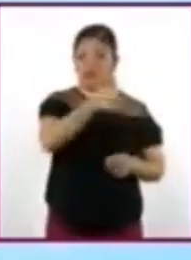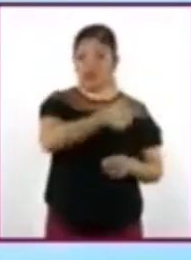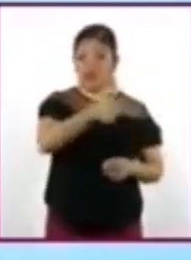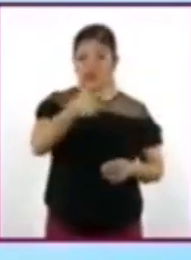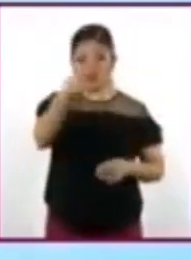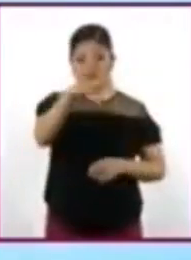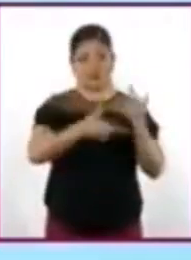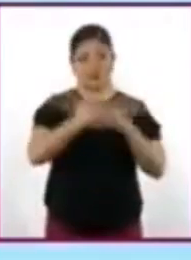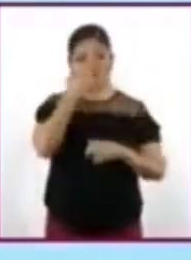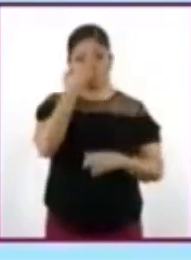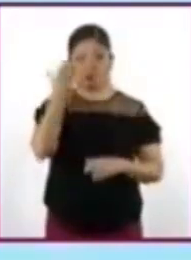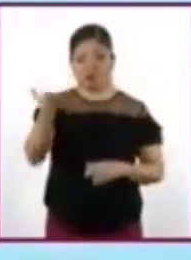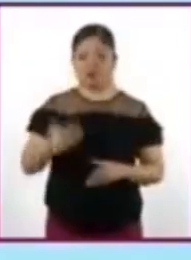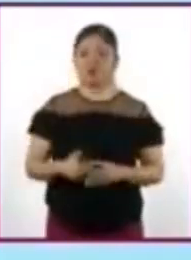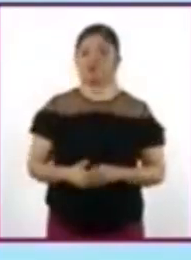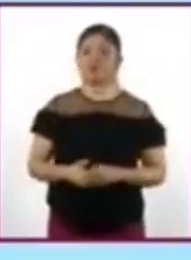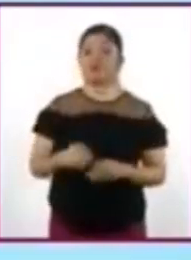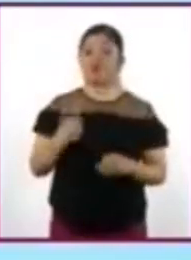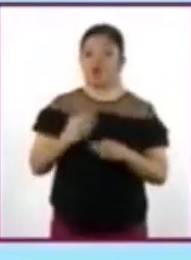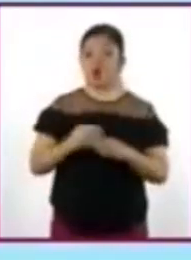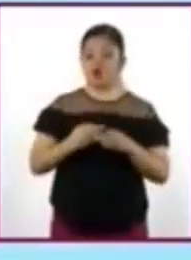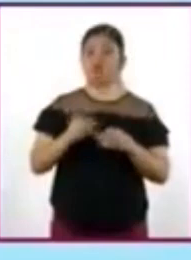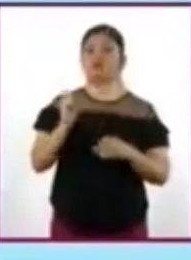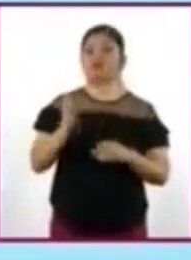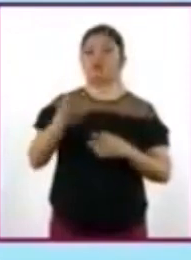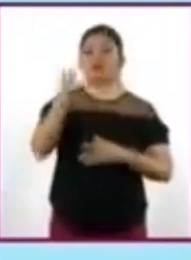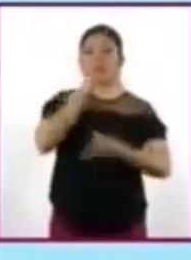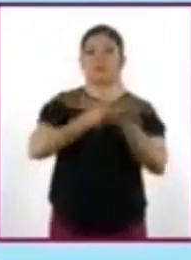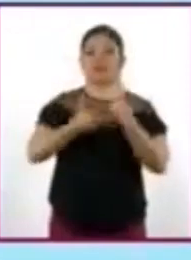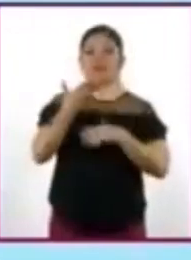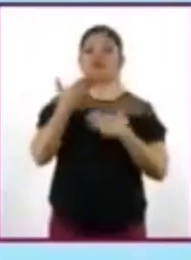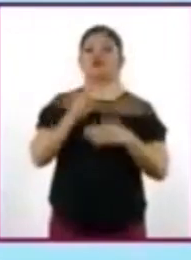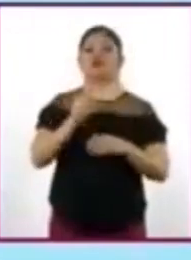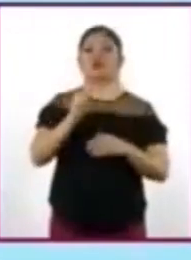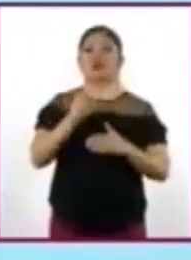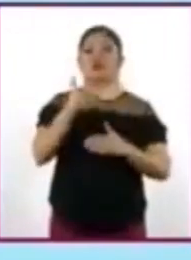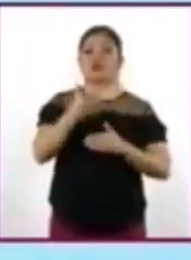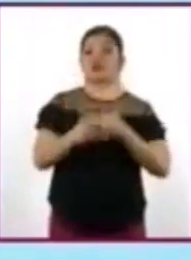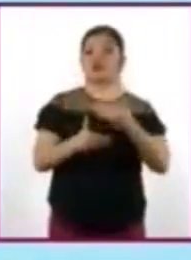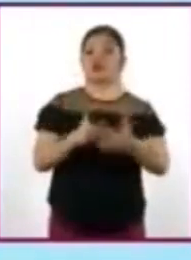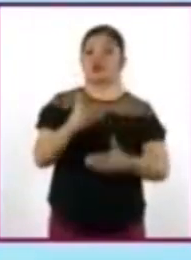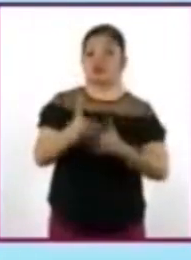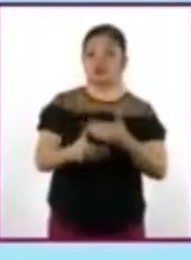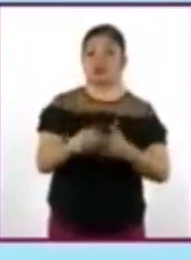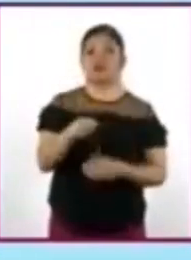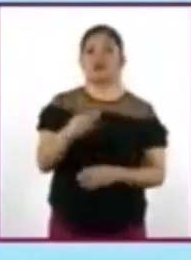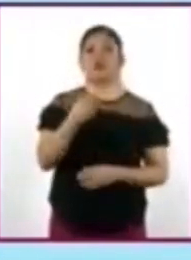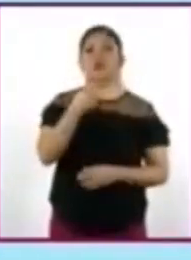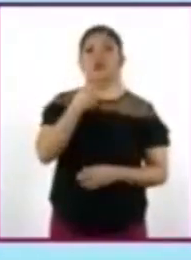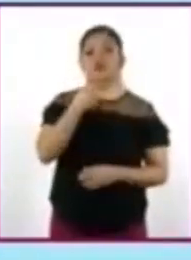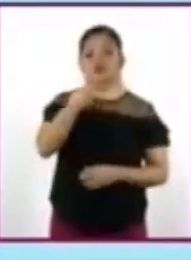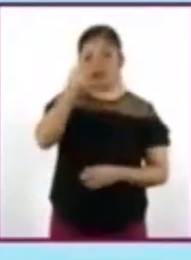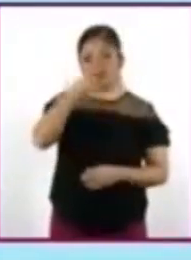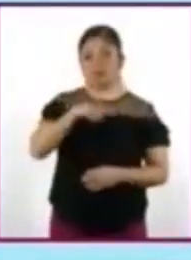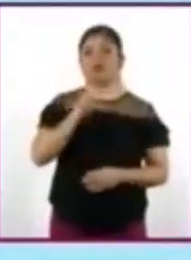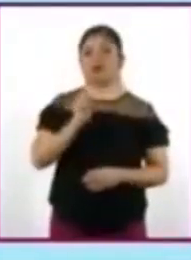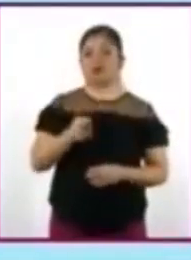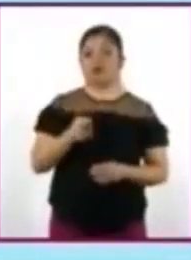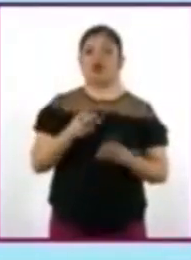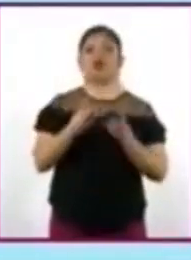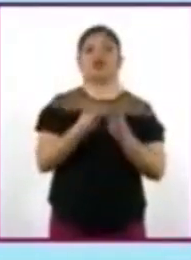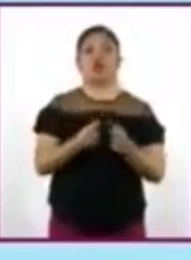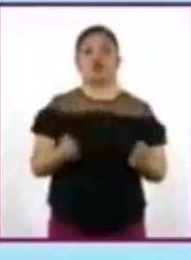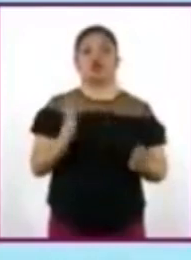de sus familiares. En esta ocasión aprenderemos acerca de las sucesiones y su utilidad para resolver problemas que